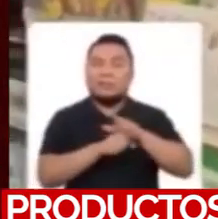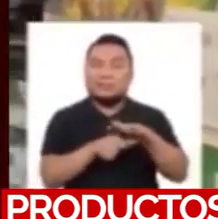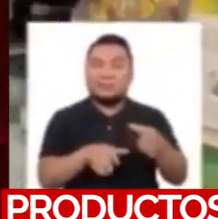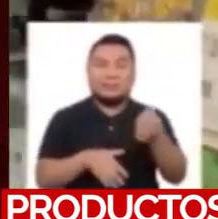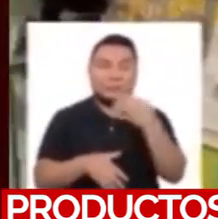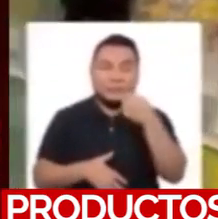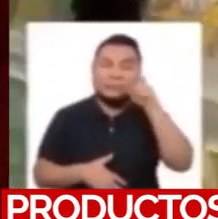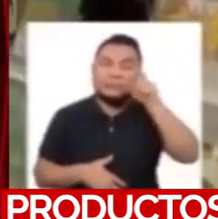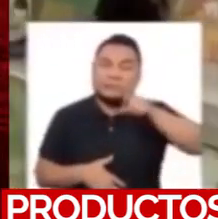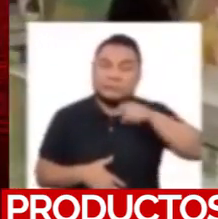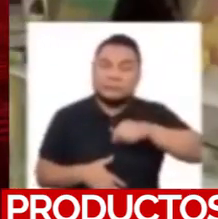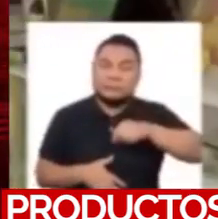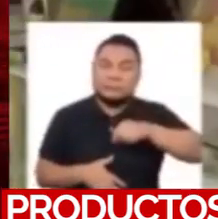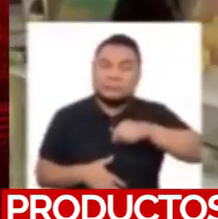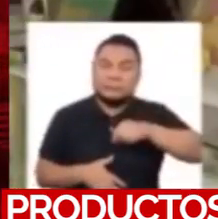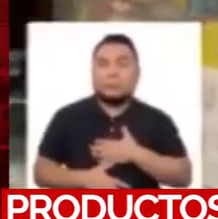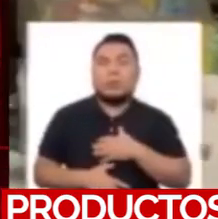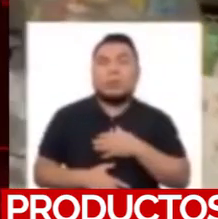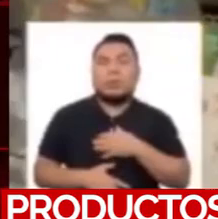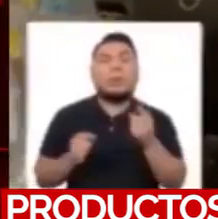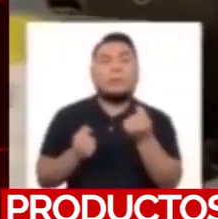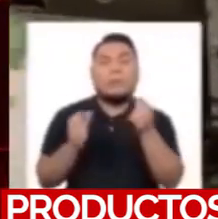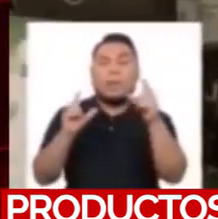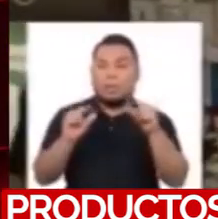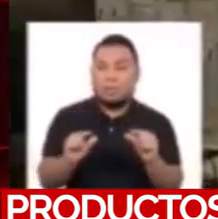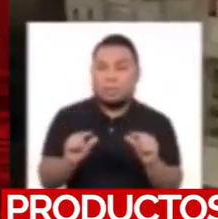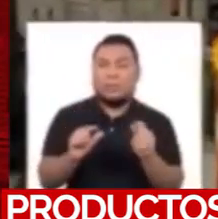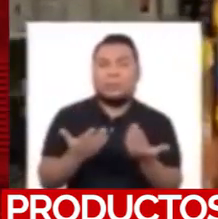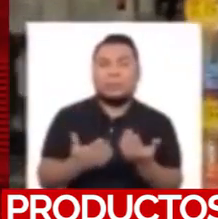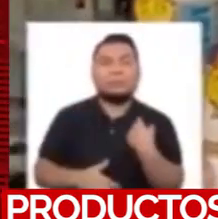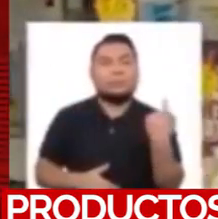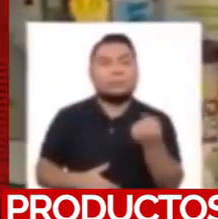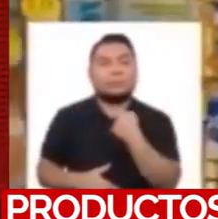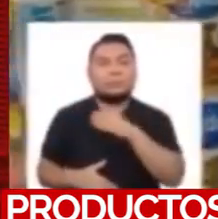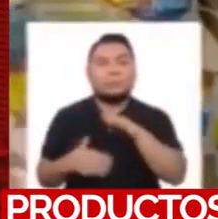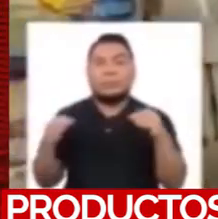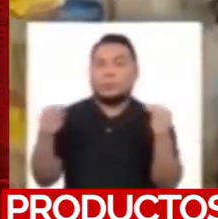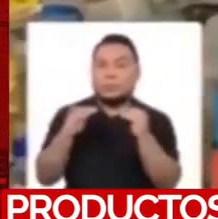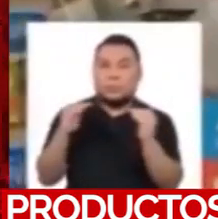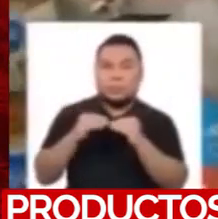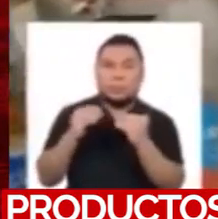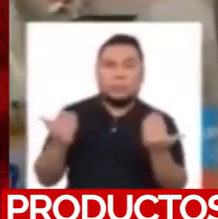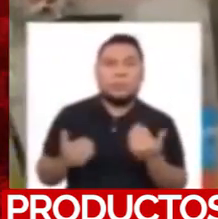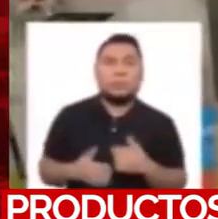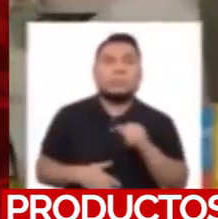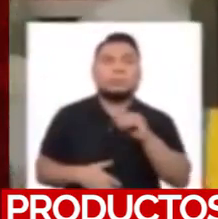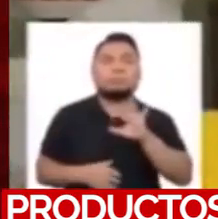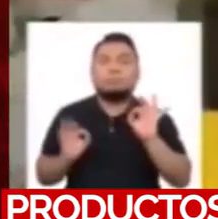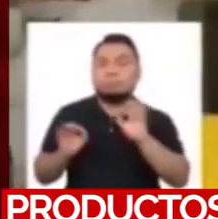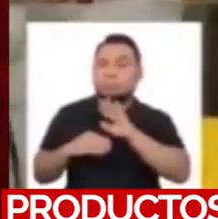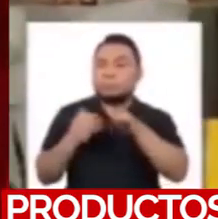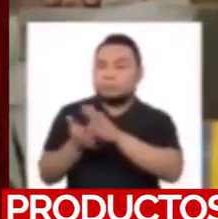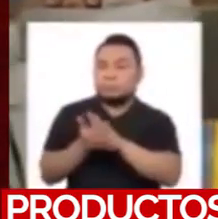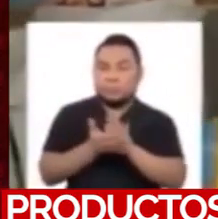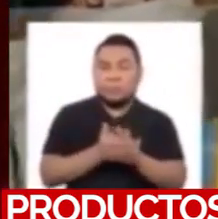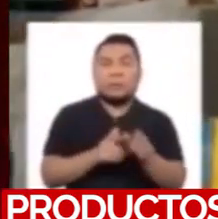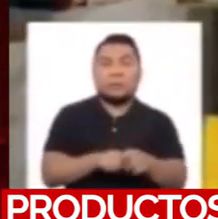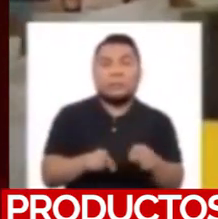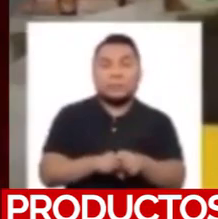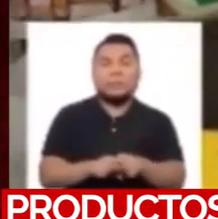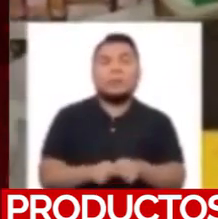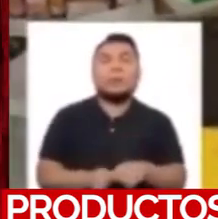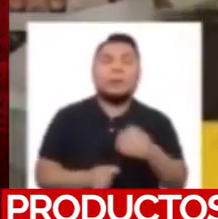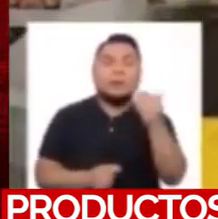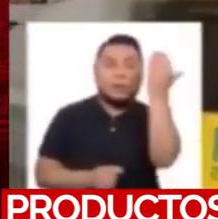siendo requeridas con el precio adecuado, en las condiciones cualitativas y cuantitativas adecuadas de los requisitos